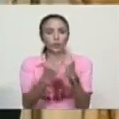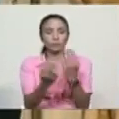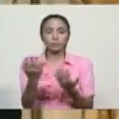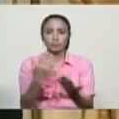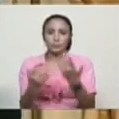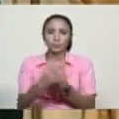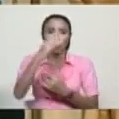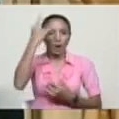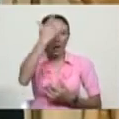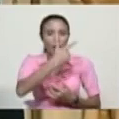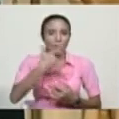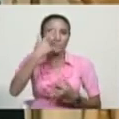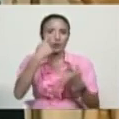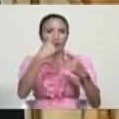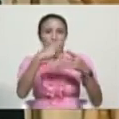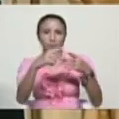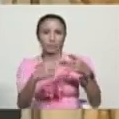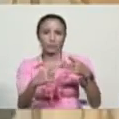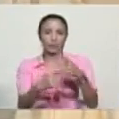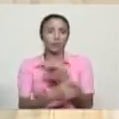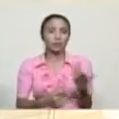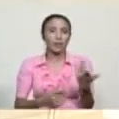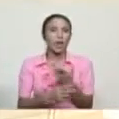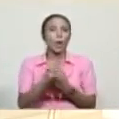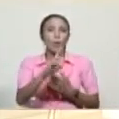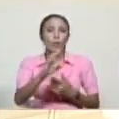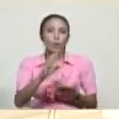África y de la entonces Unión Soviética.